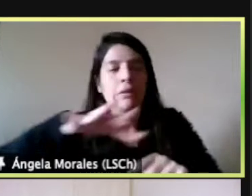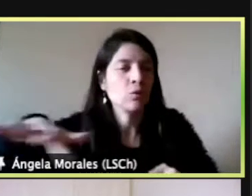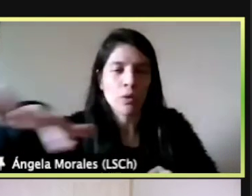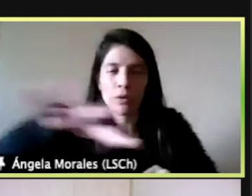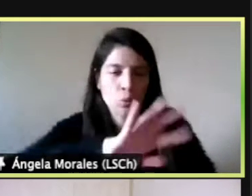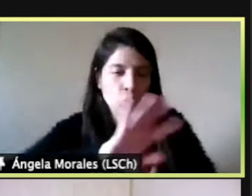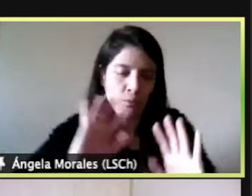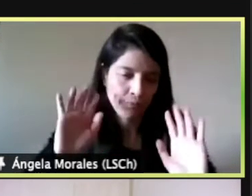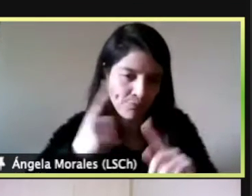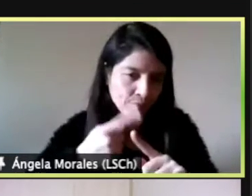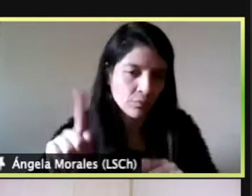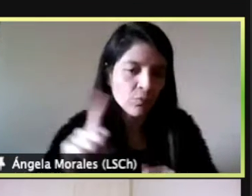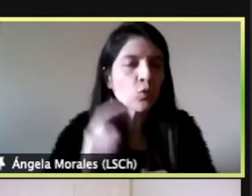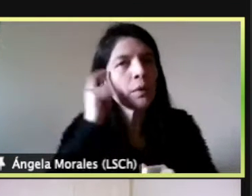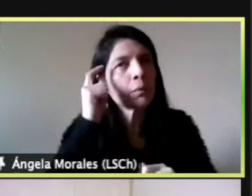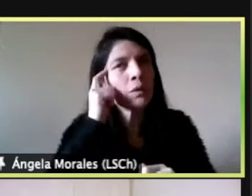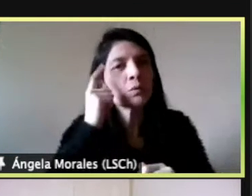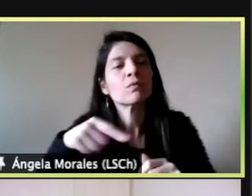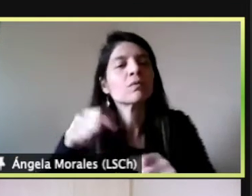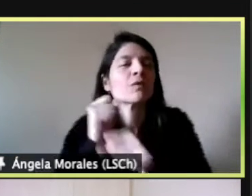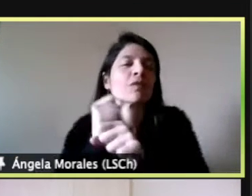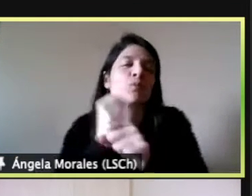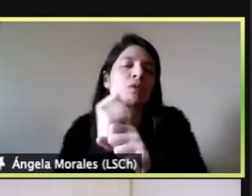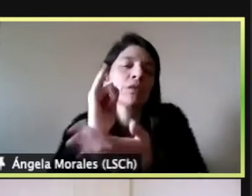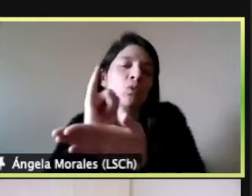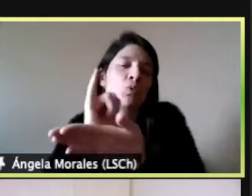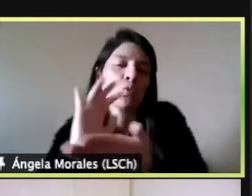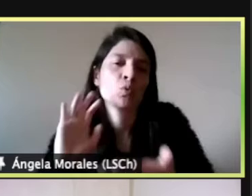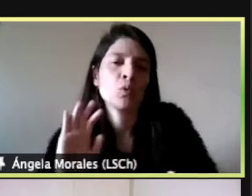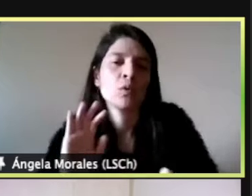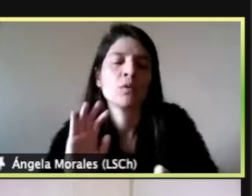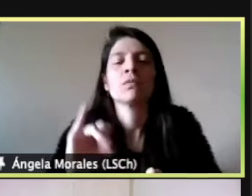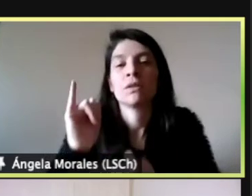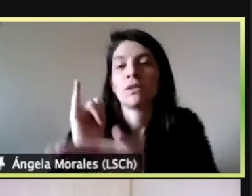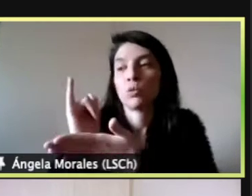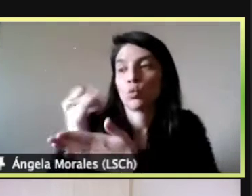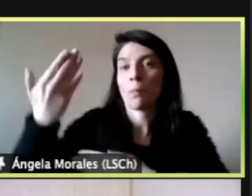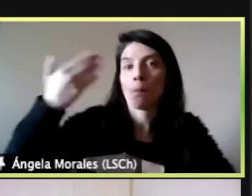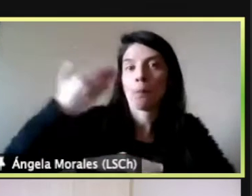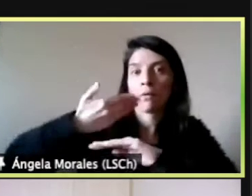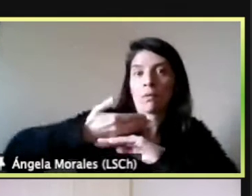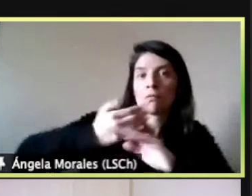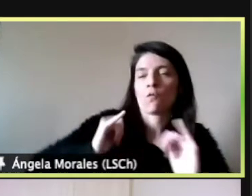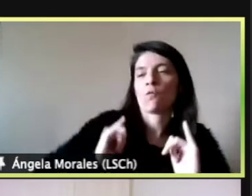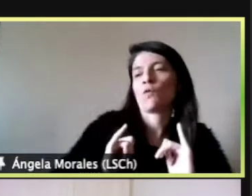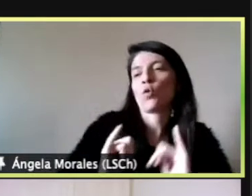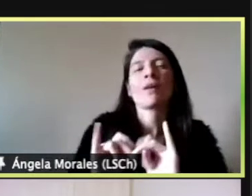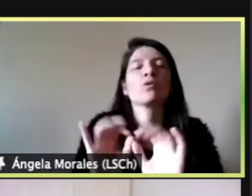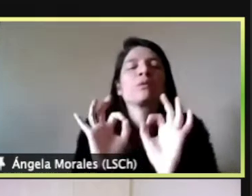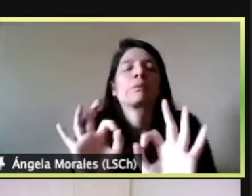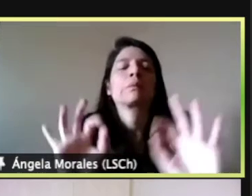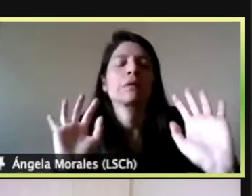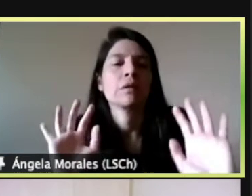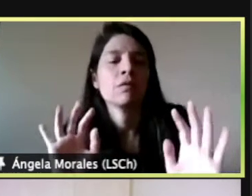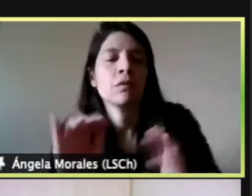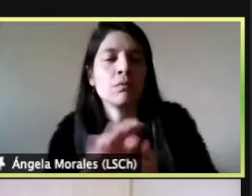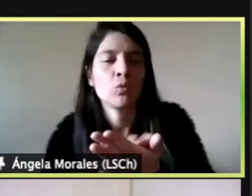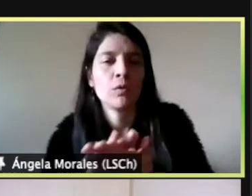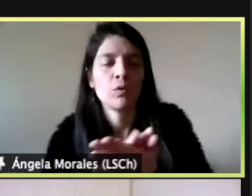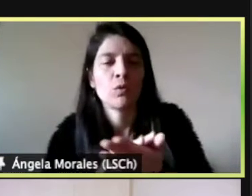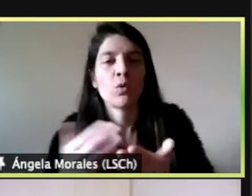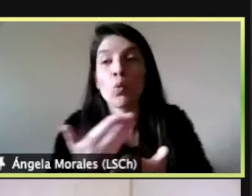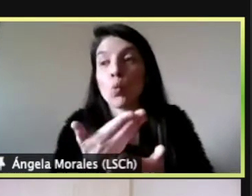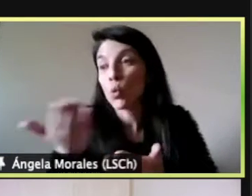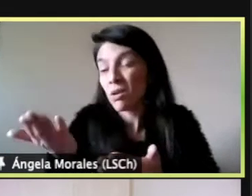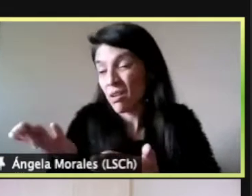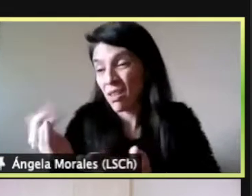estamos trabajando para una institución y nos están pidiendo información de algo en específico que ustedes como institución no tienen,